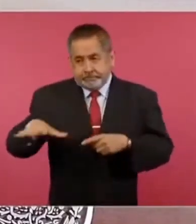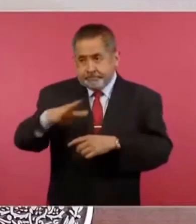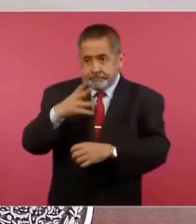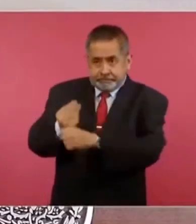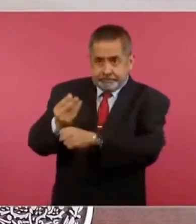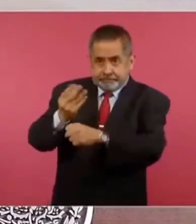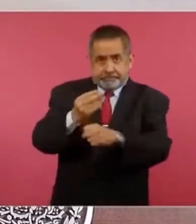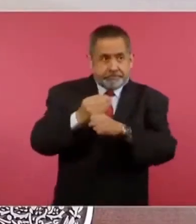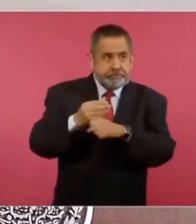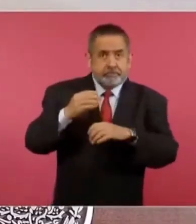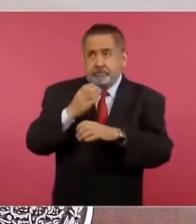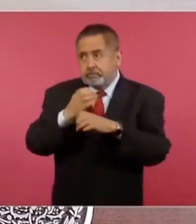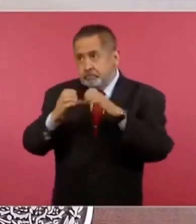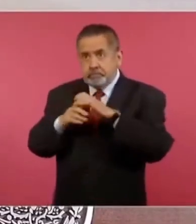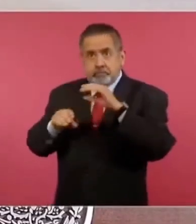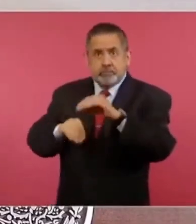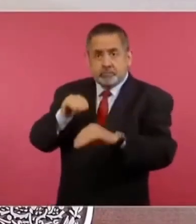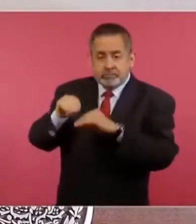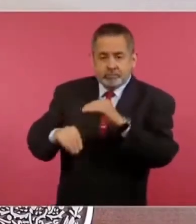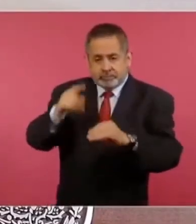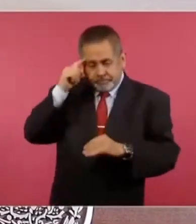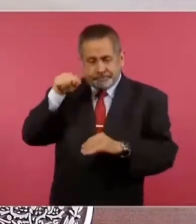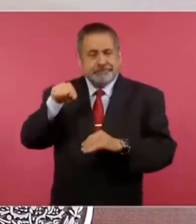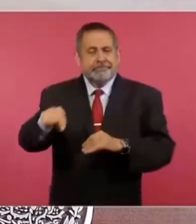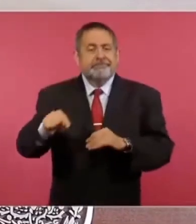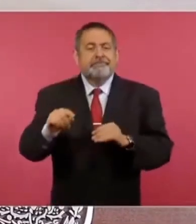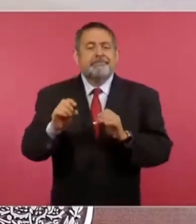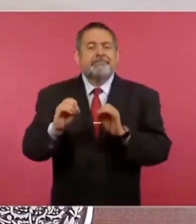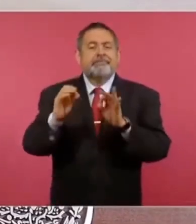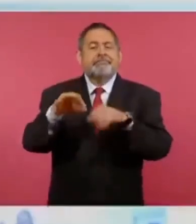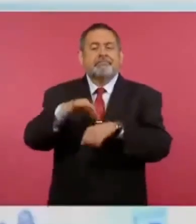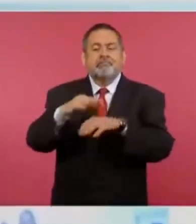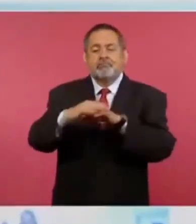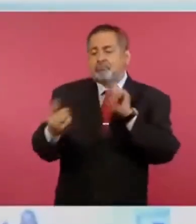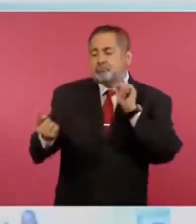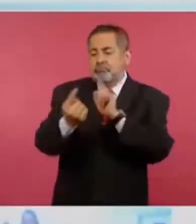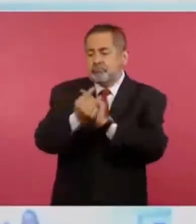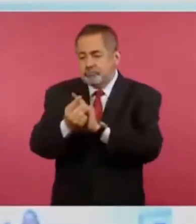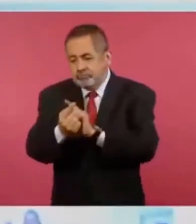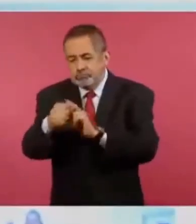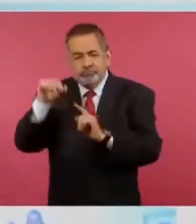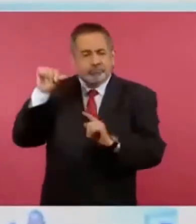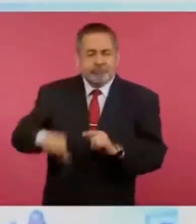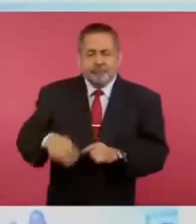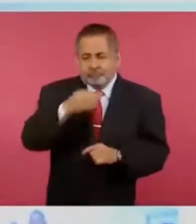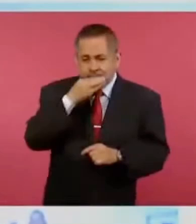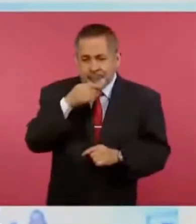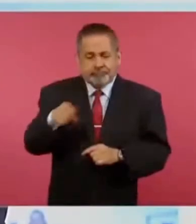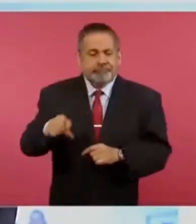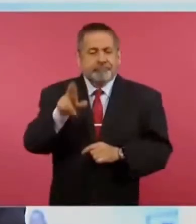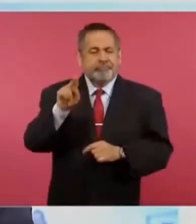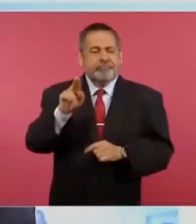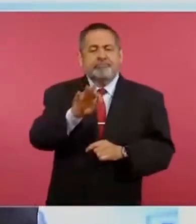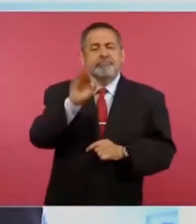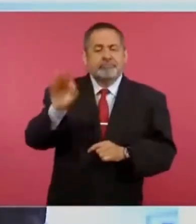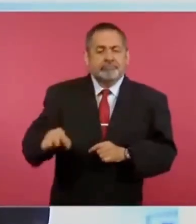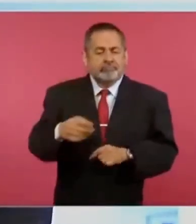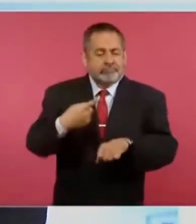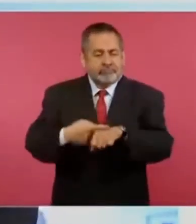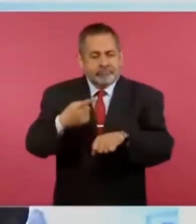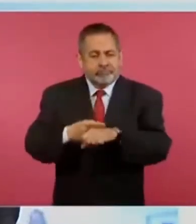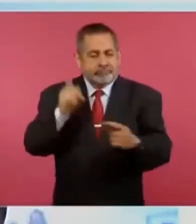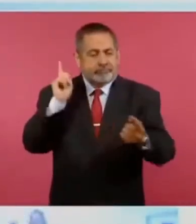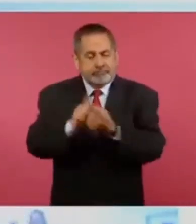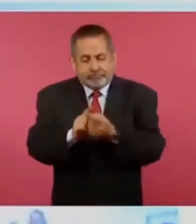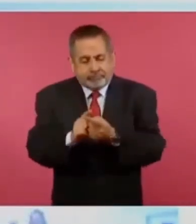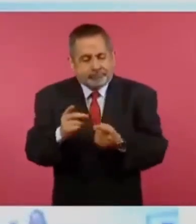infraestructura como del equipamiento del primer nivel de atención, es decir, en donde se pueden resolver el 80% de las enfermedades